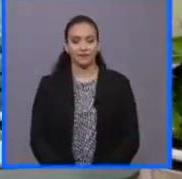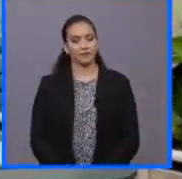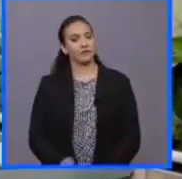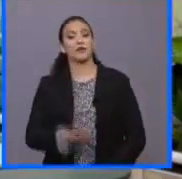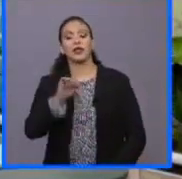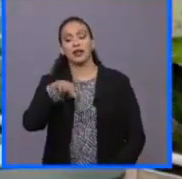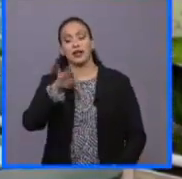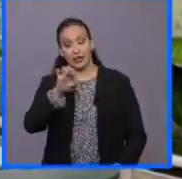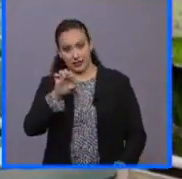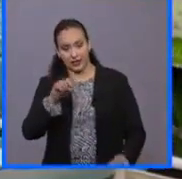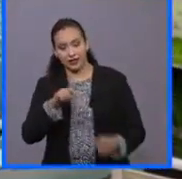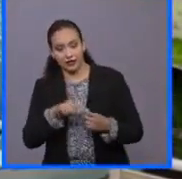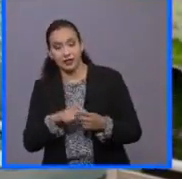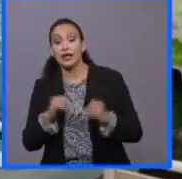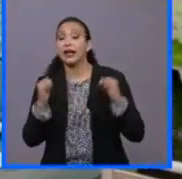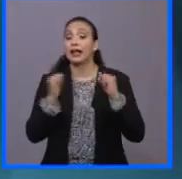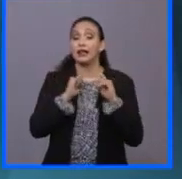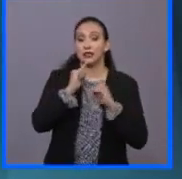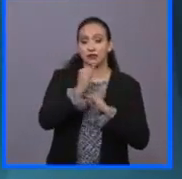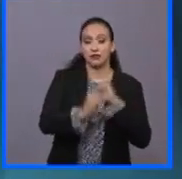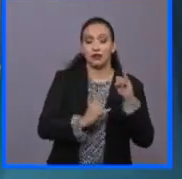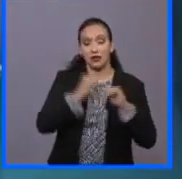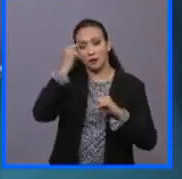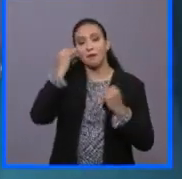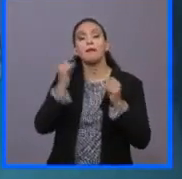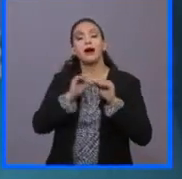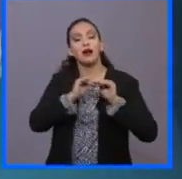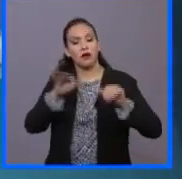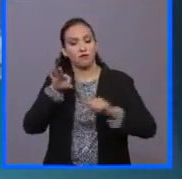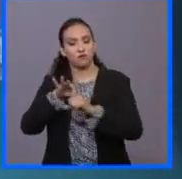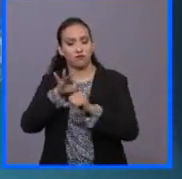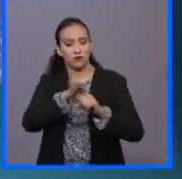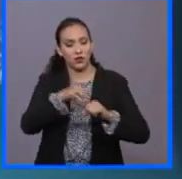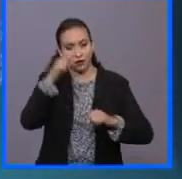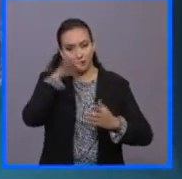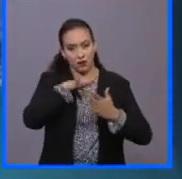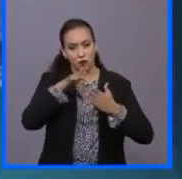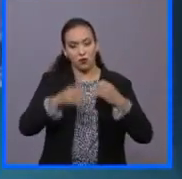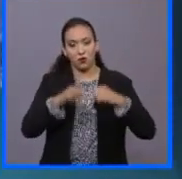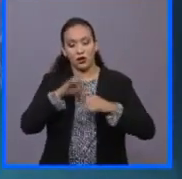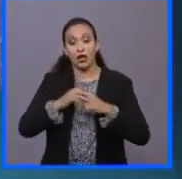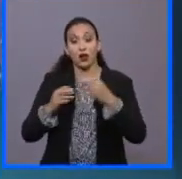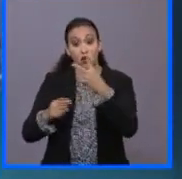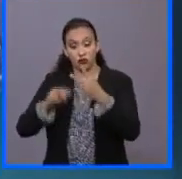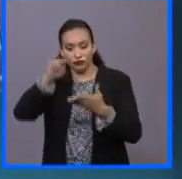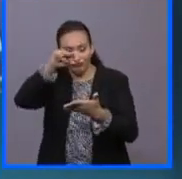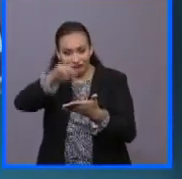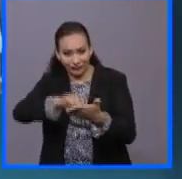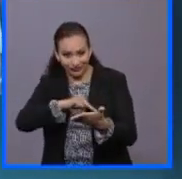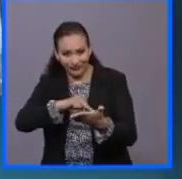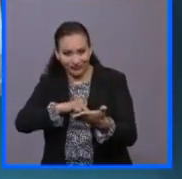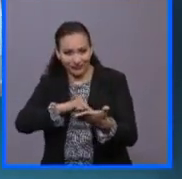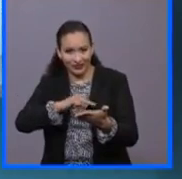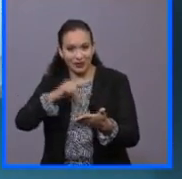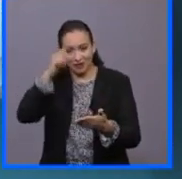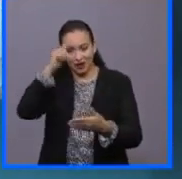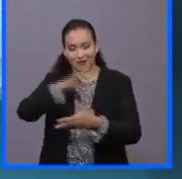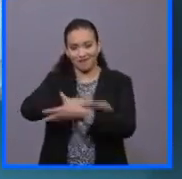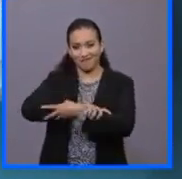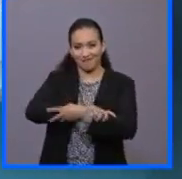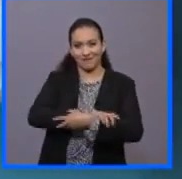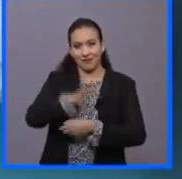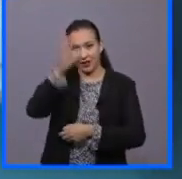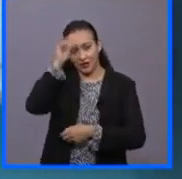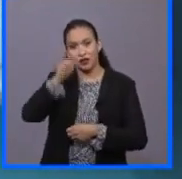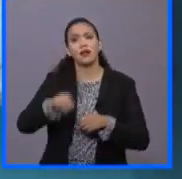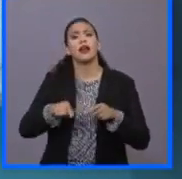El INE y el Instituto Internacional para la Democracia y la Asistencia Electoral firmaron un memorándum de entendimiento que